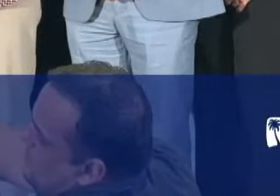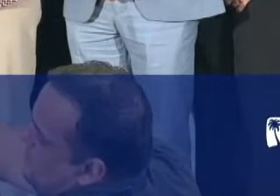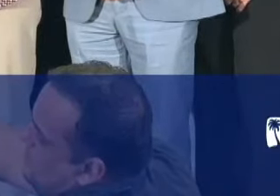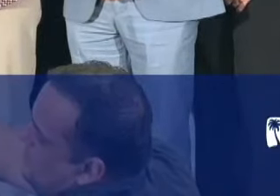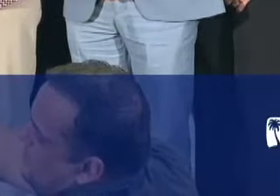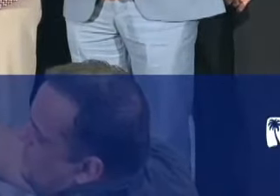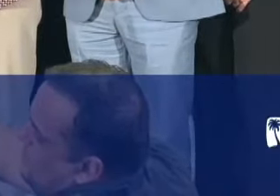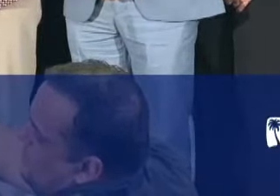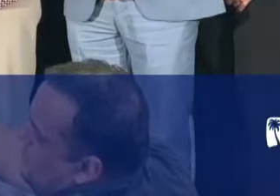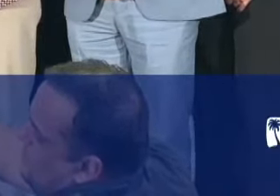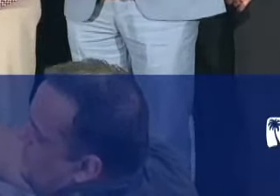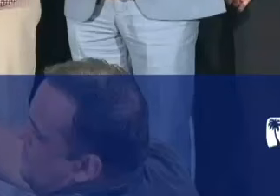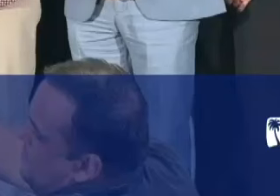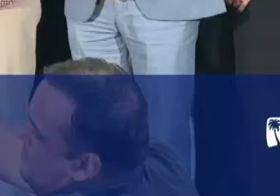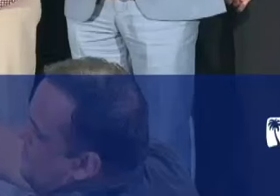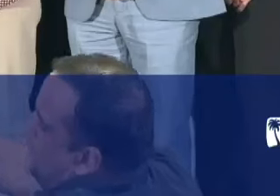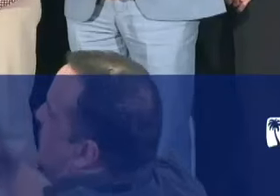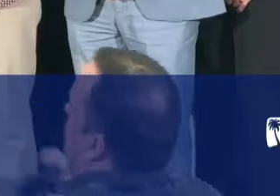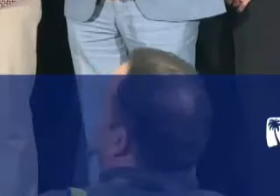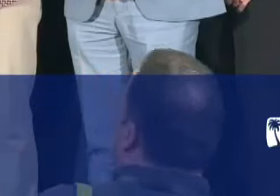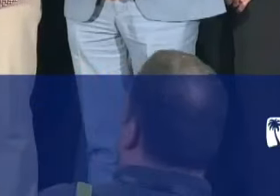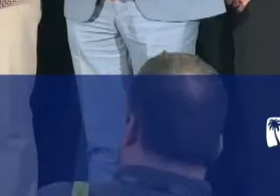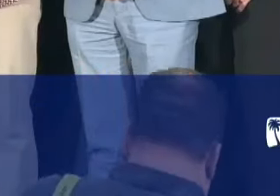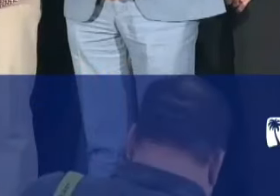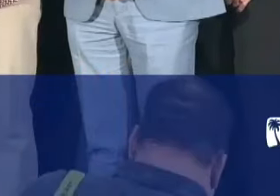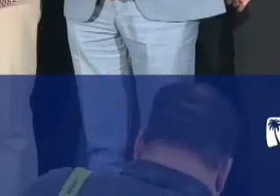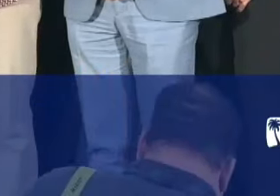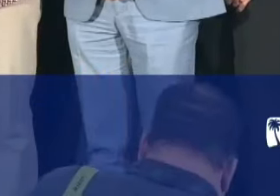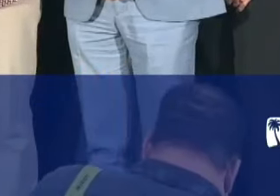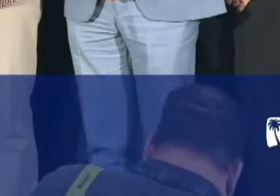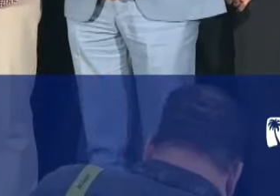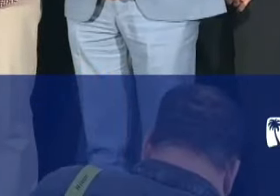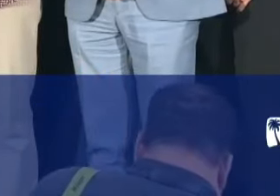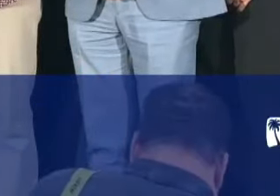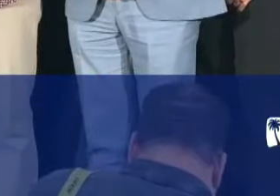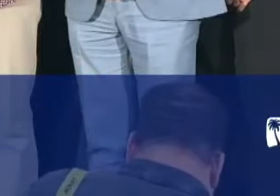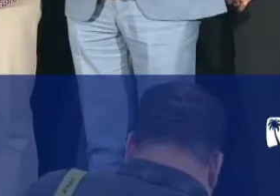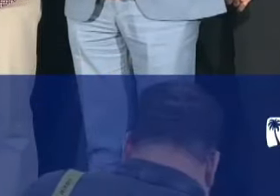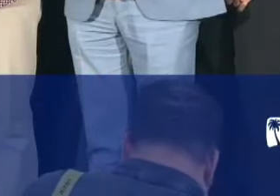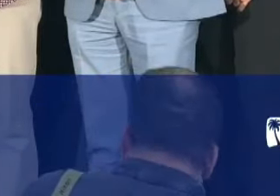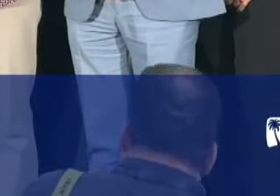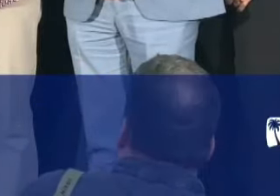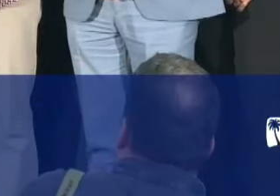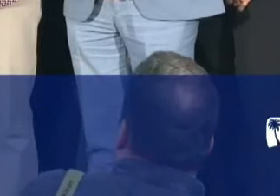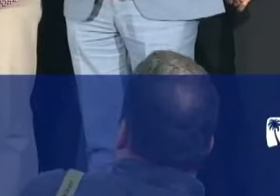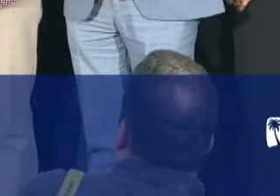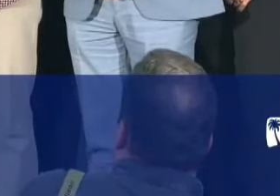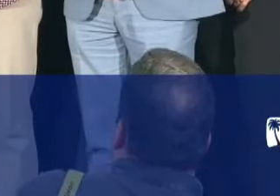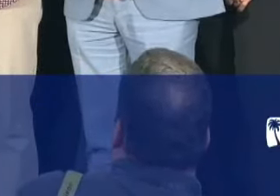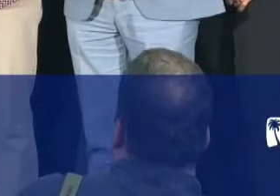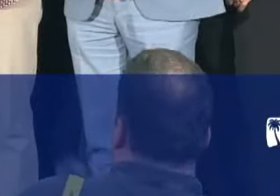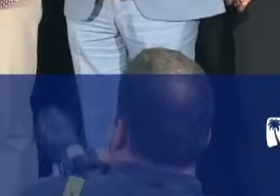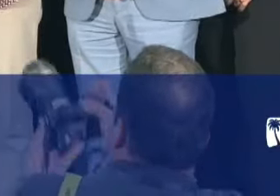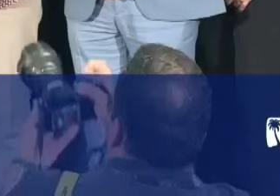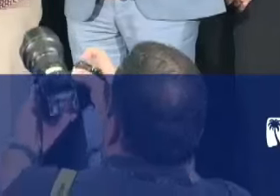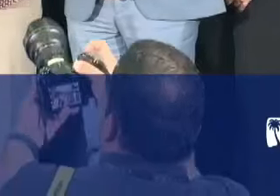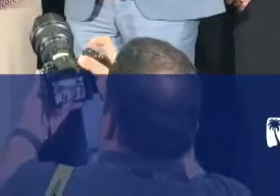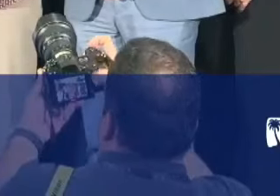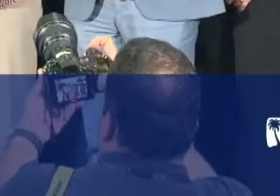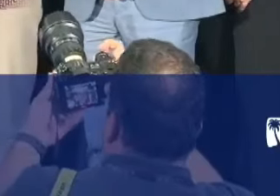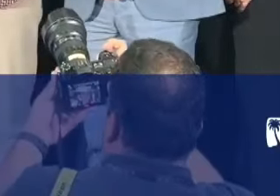haber cambios en esas alcaldías que son las alcaldías de Moca Santa Isabel y sidra eh donde nosotros esperamos